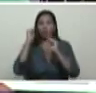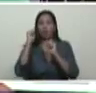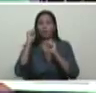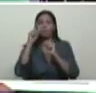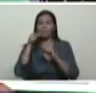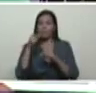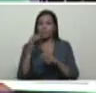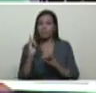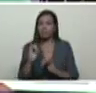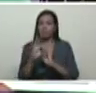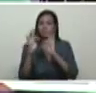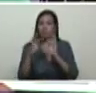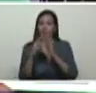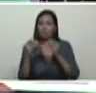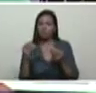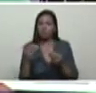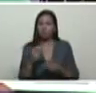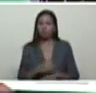hemos logrado